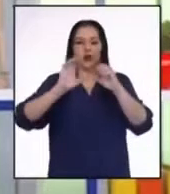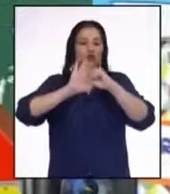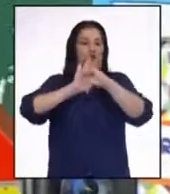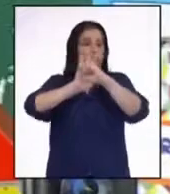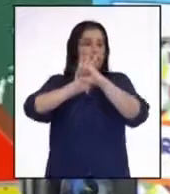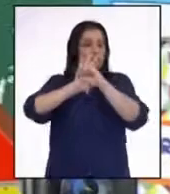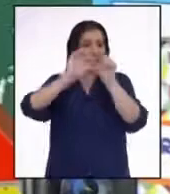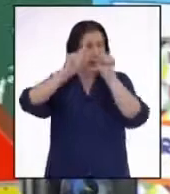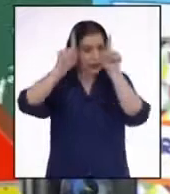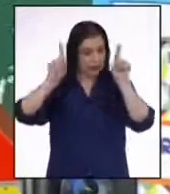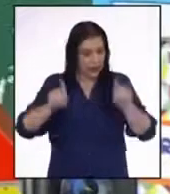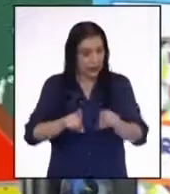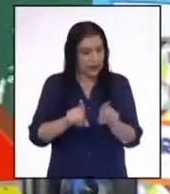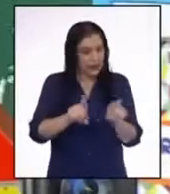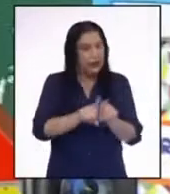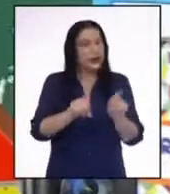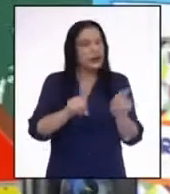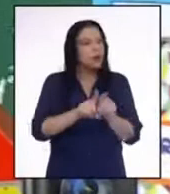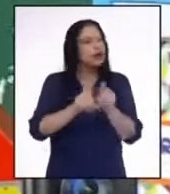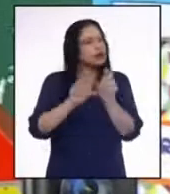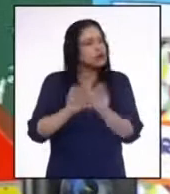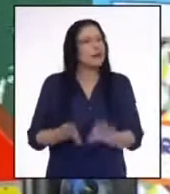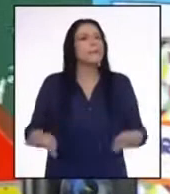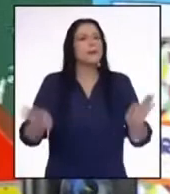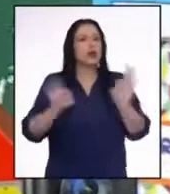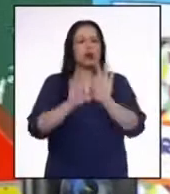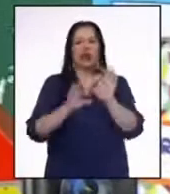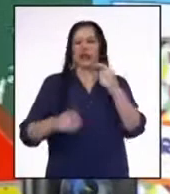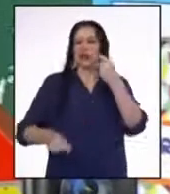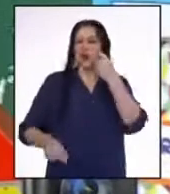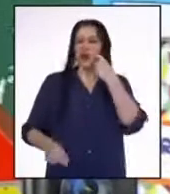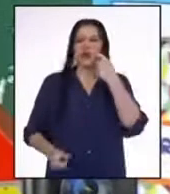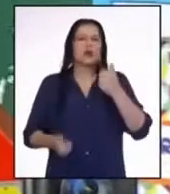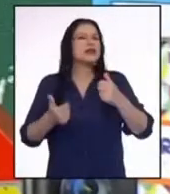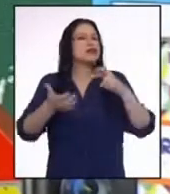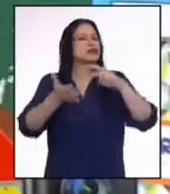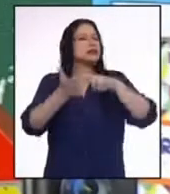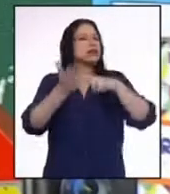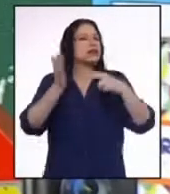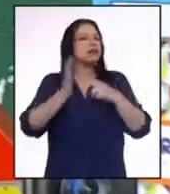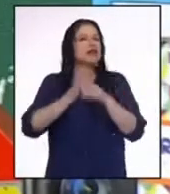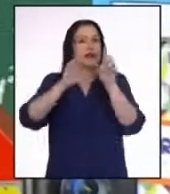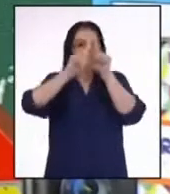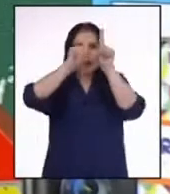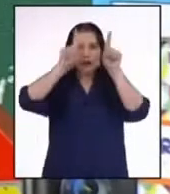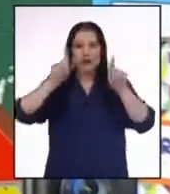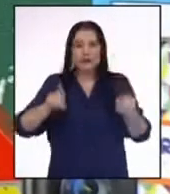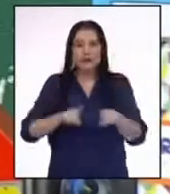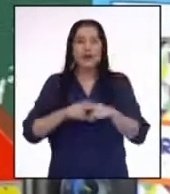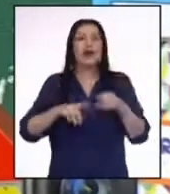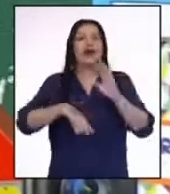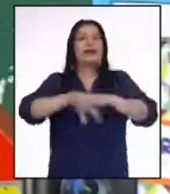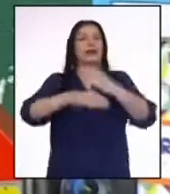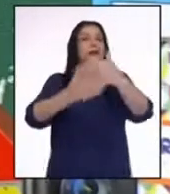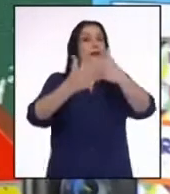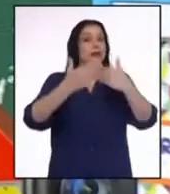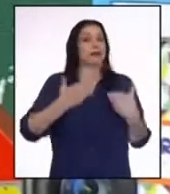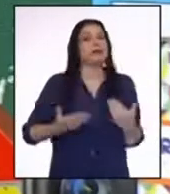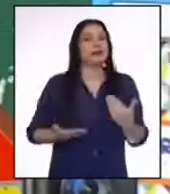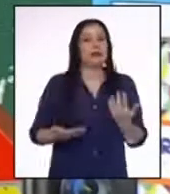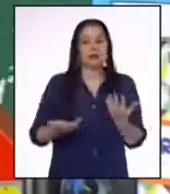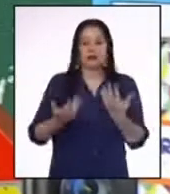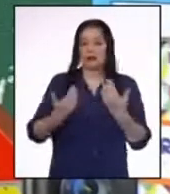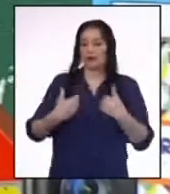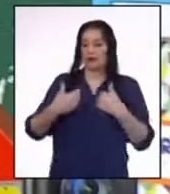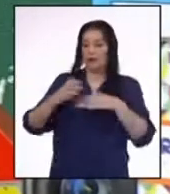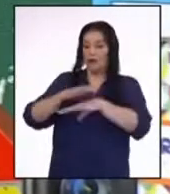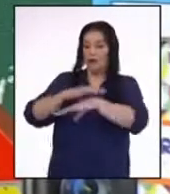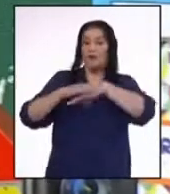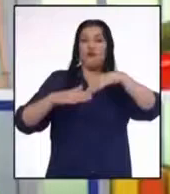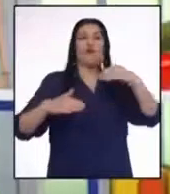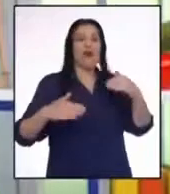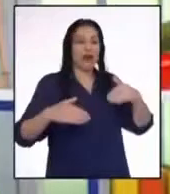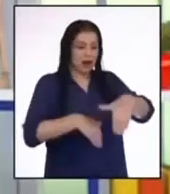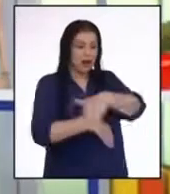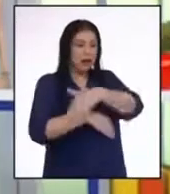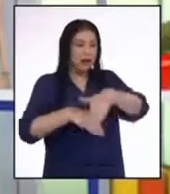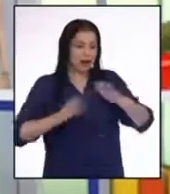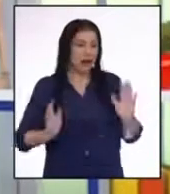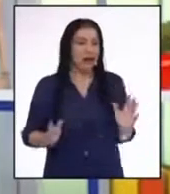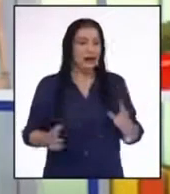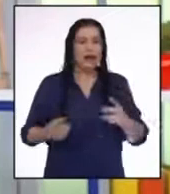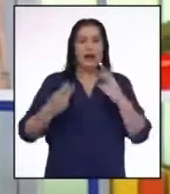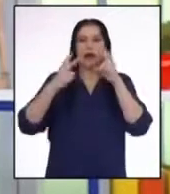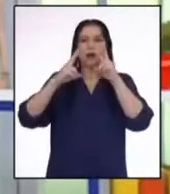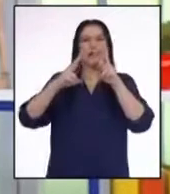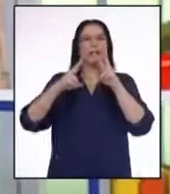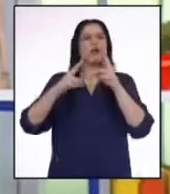señaléticas. De igual forma es importante conocer el significado de las señaléticas de prevención, que hay fuera de casa en los lugares públicos. Vemos